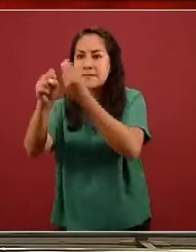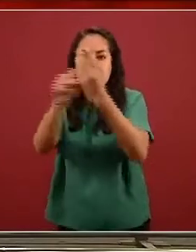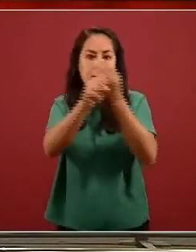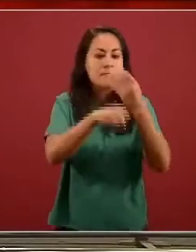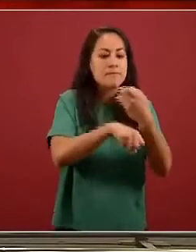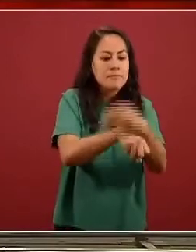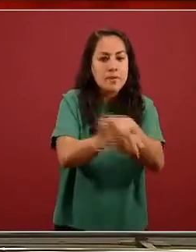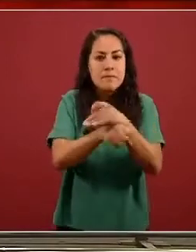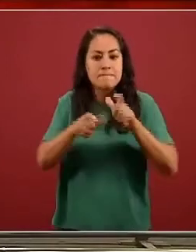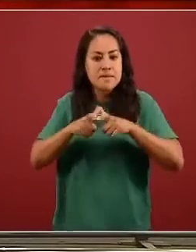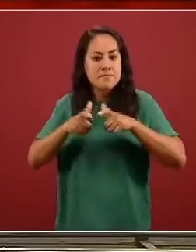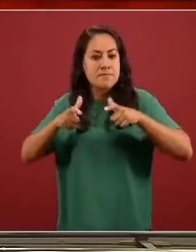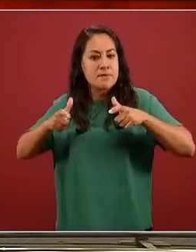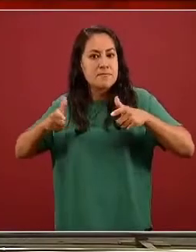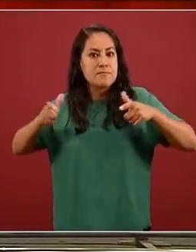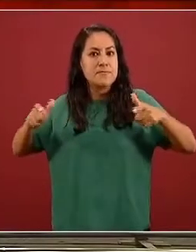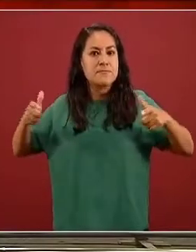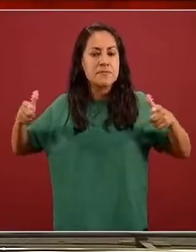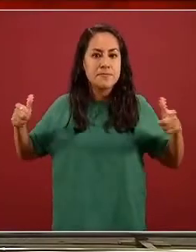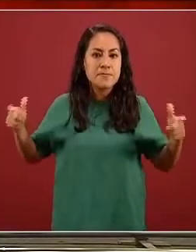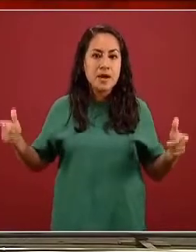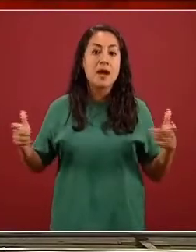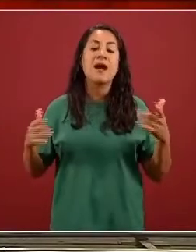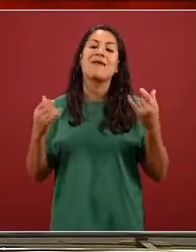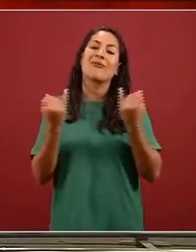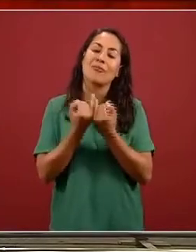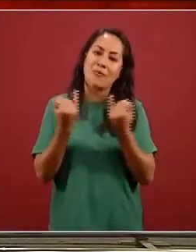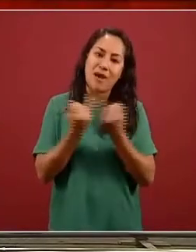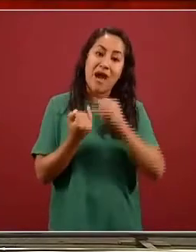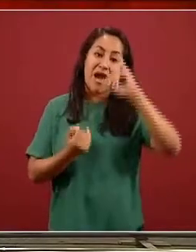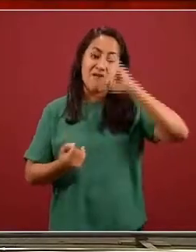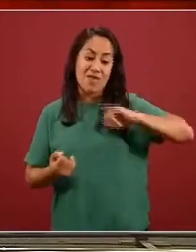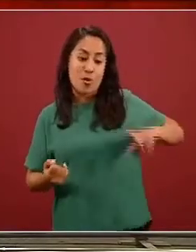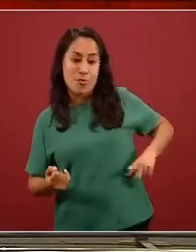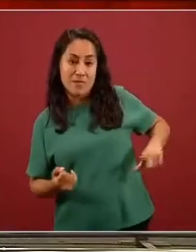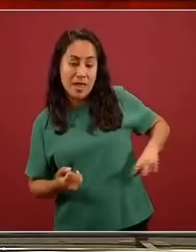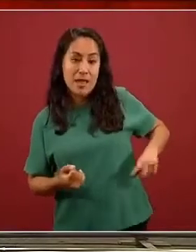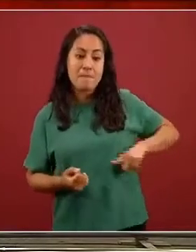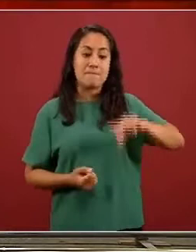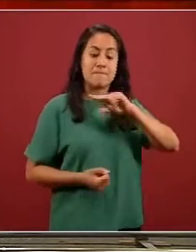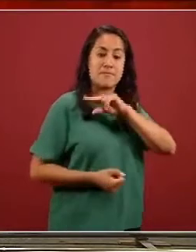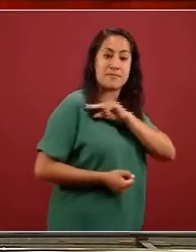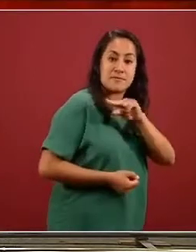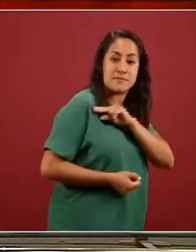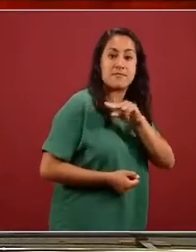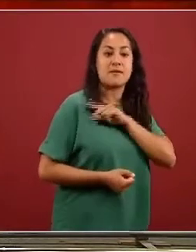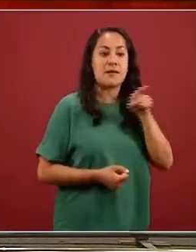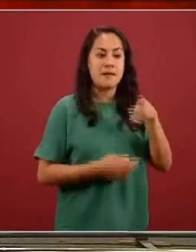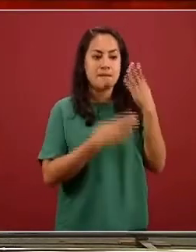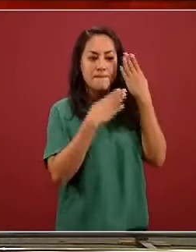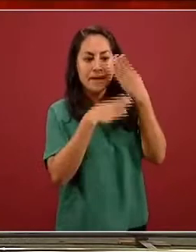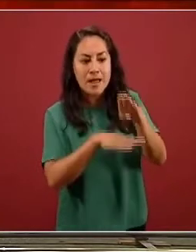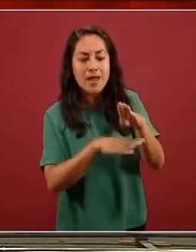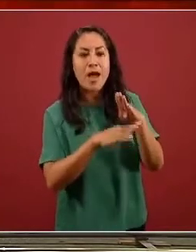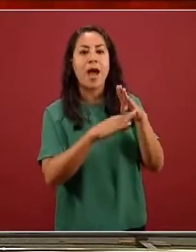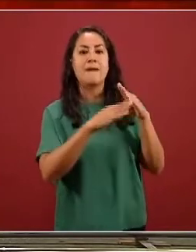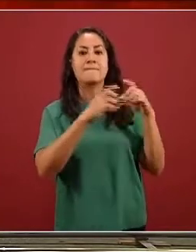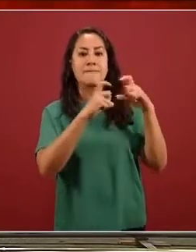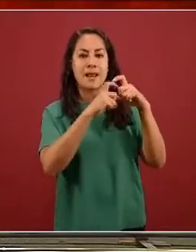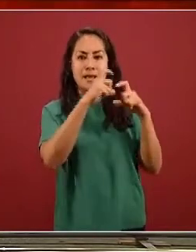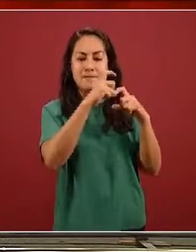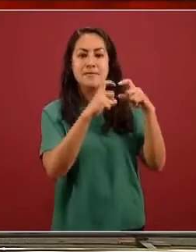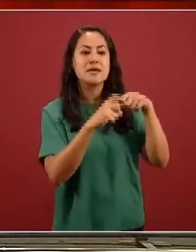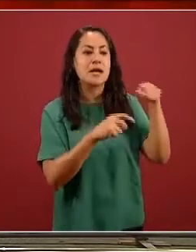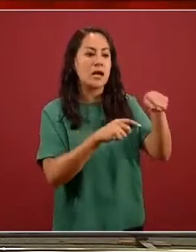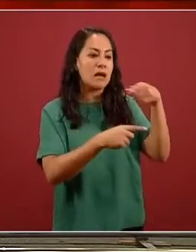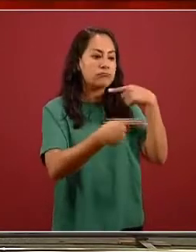más. Cuando la jefa de gobierno hizo el acuerdo con el sector privado para tener el centro Banamex, la unidad temporal COVID-19, se